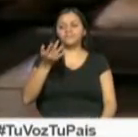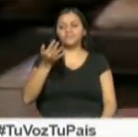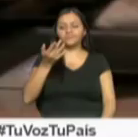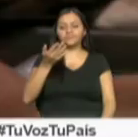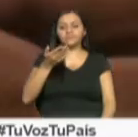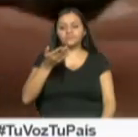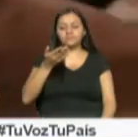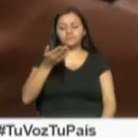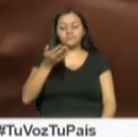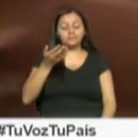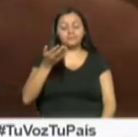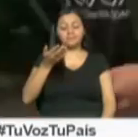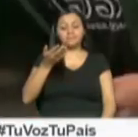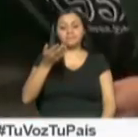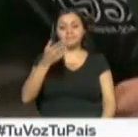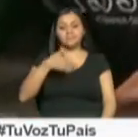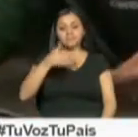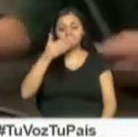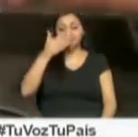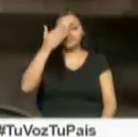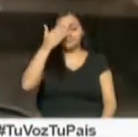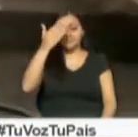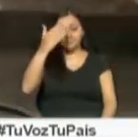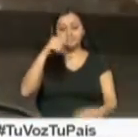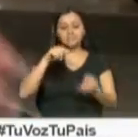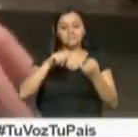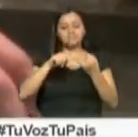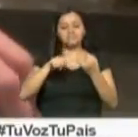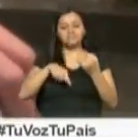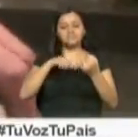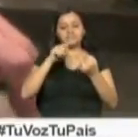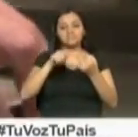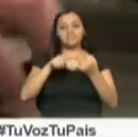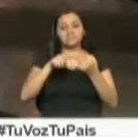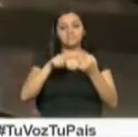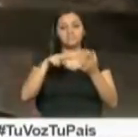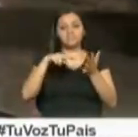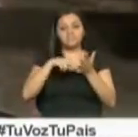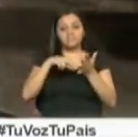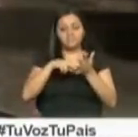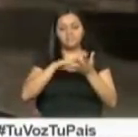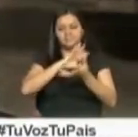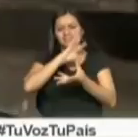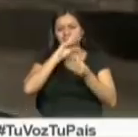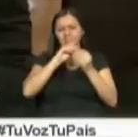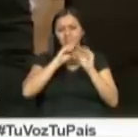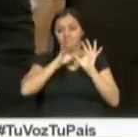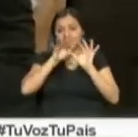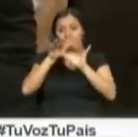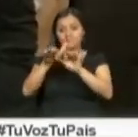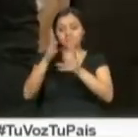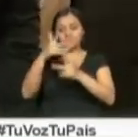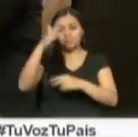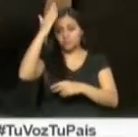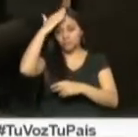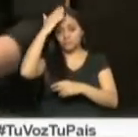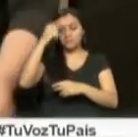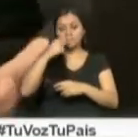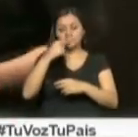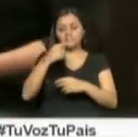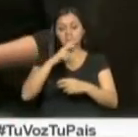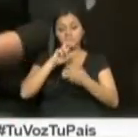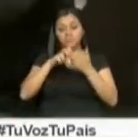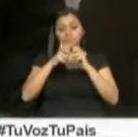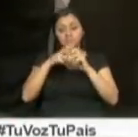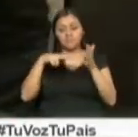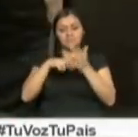Eritrea. Ubicada en la Universidad de Berkeley, abrió dos días después del decreto antiinmigratorio de Donald Trump contra ciudadanos